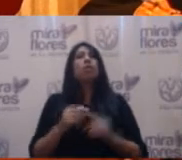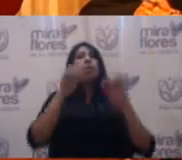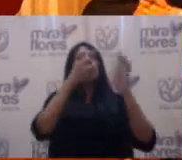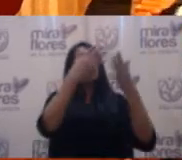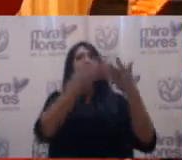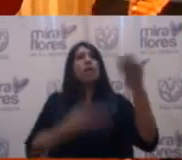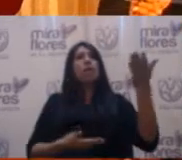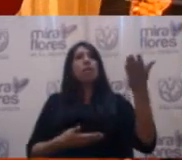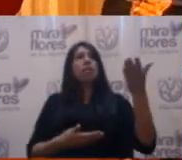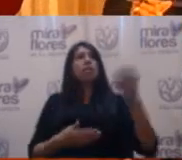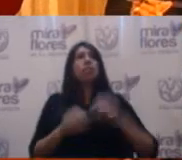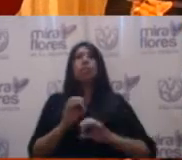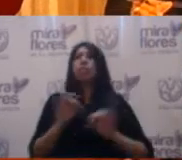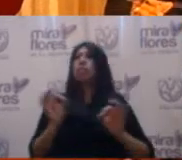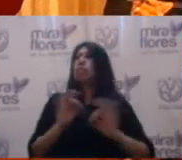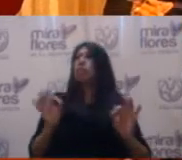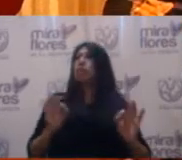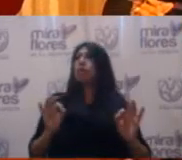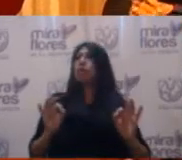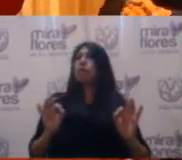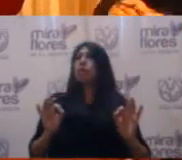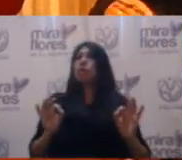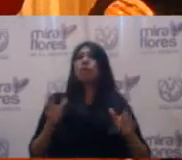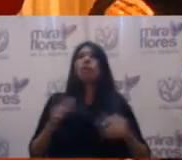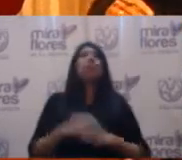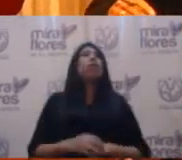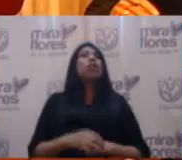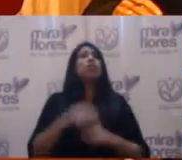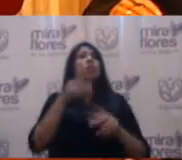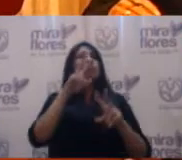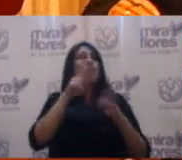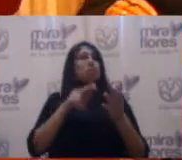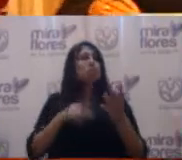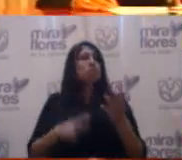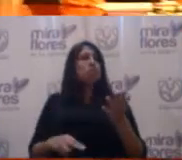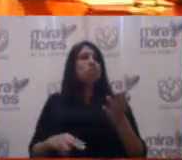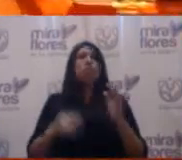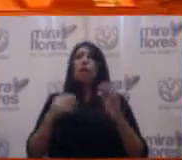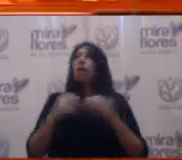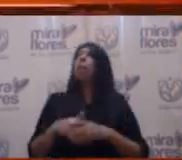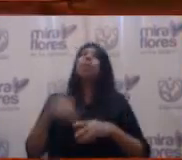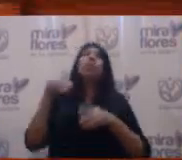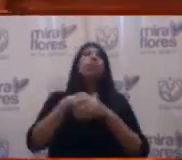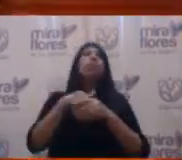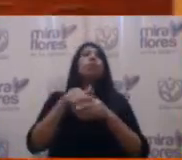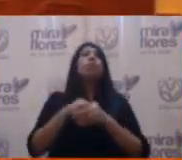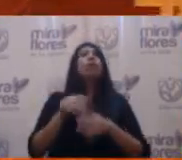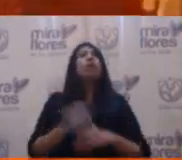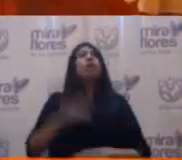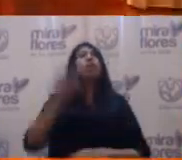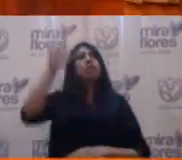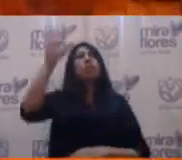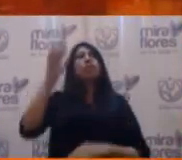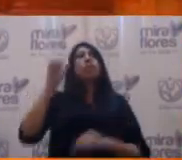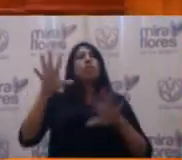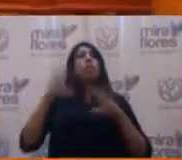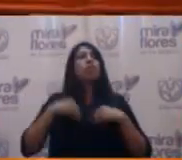mencionada. No habiendo observaciones, procederemos a votar. Aquellos miembros del Consejo que estén a favor, síganse a expresarlo en señal de